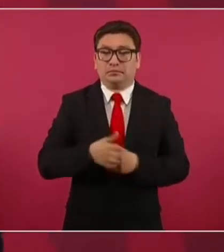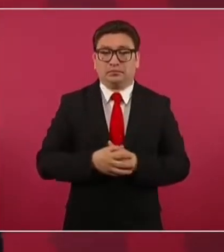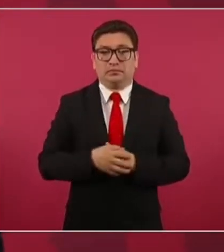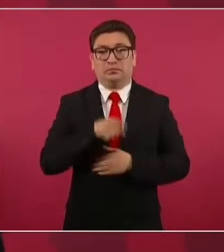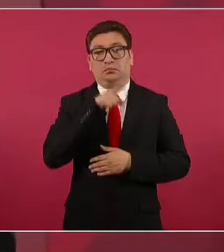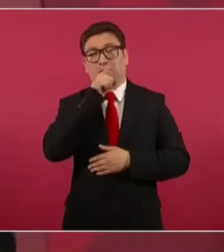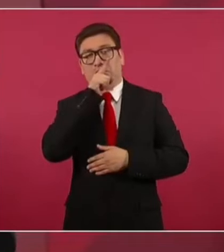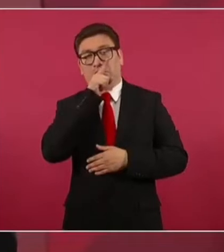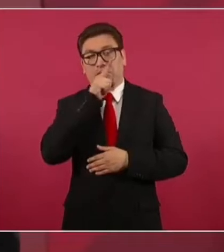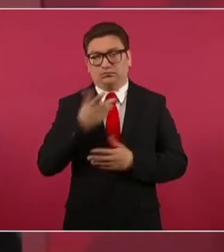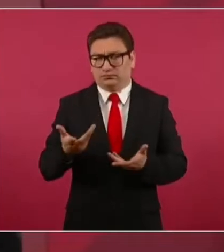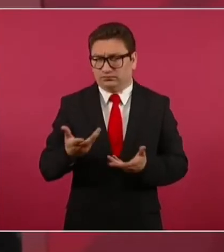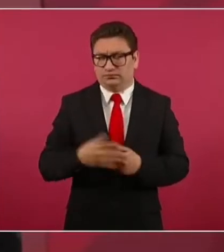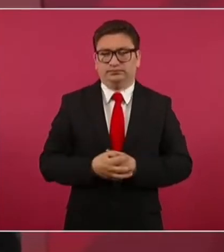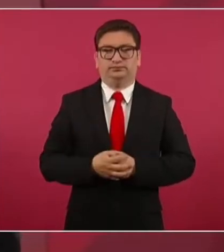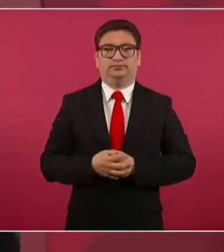alineados,